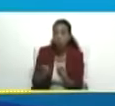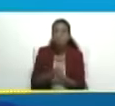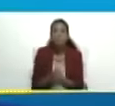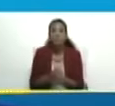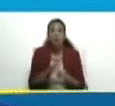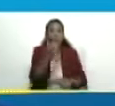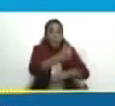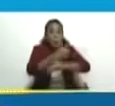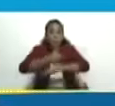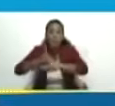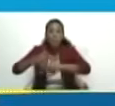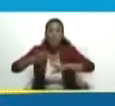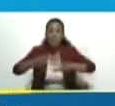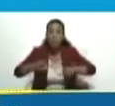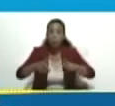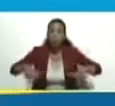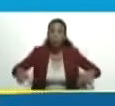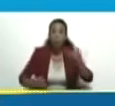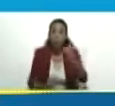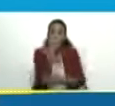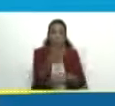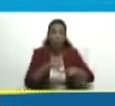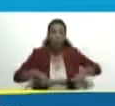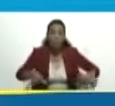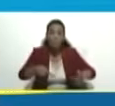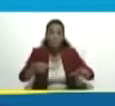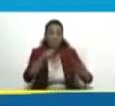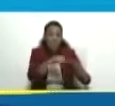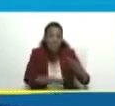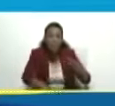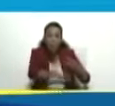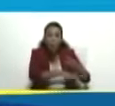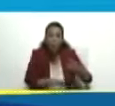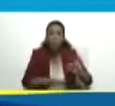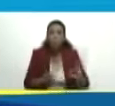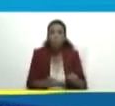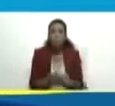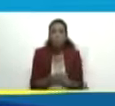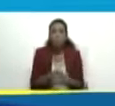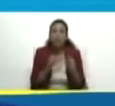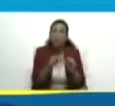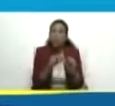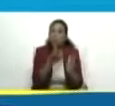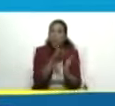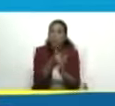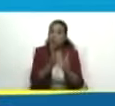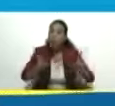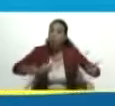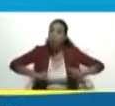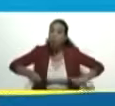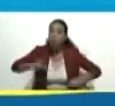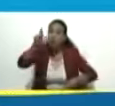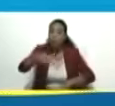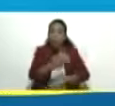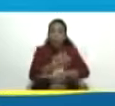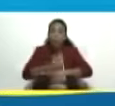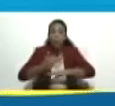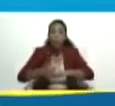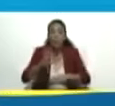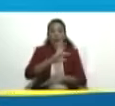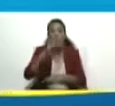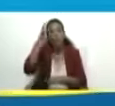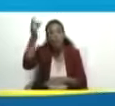los miembros de la Secretaría, estructura interna que debe conducir y coordinar el Consejo Federal de